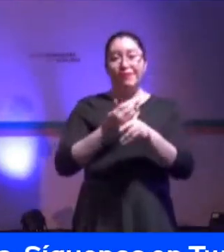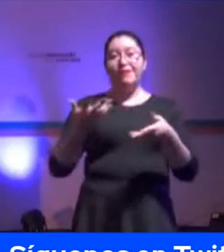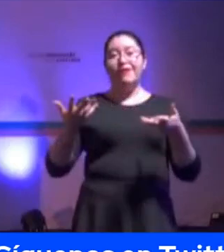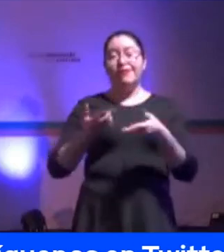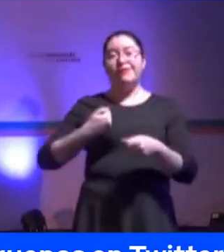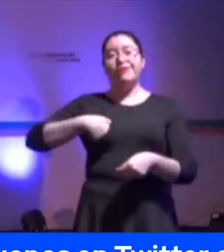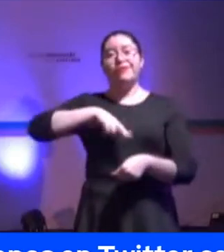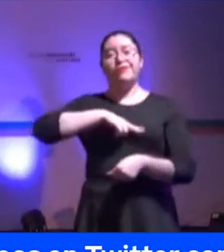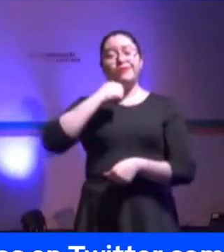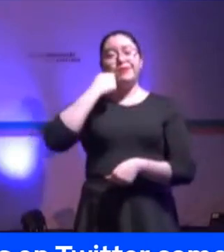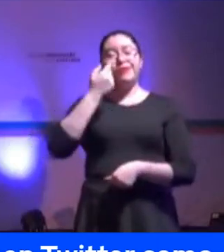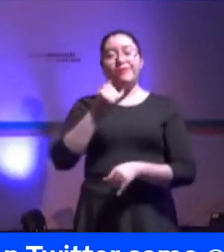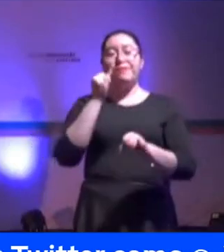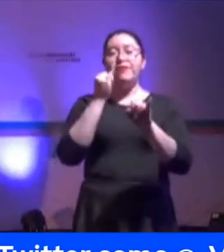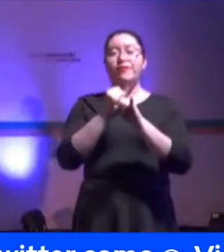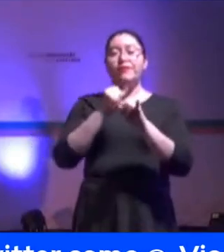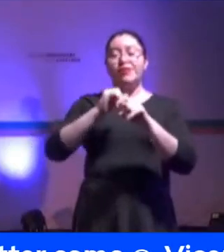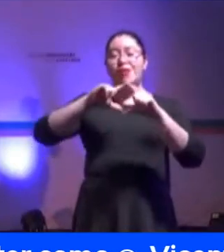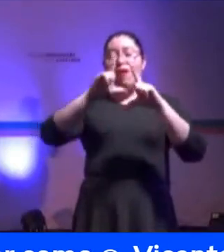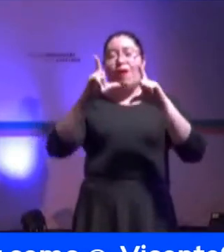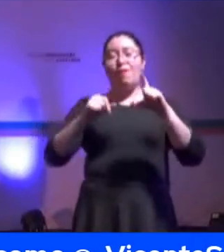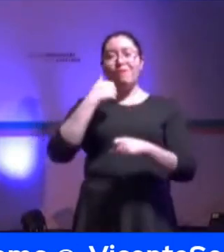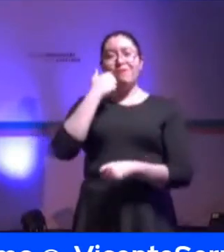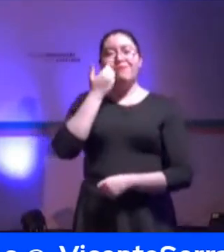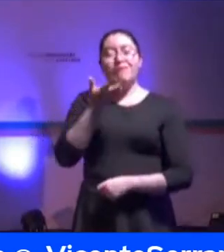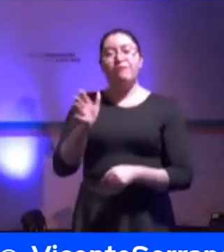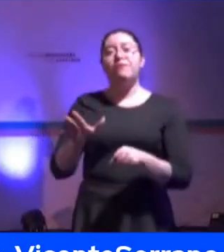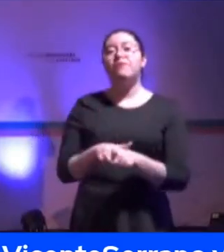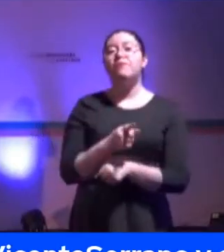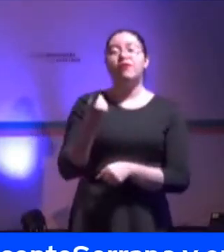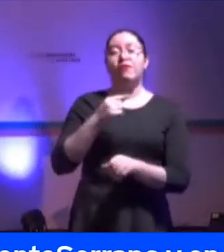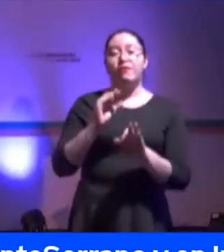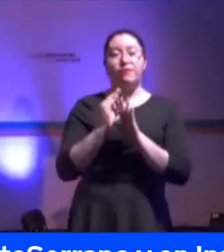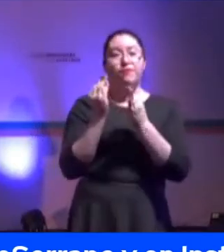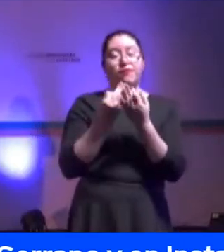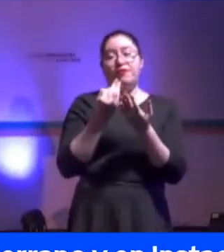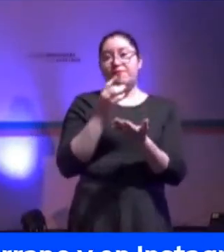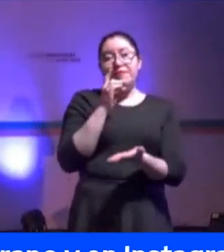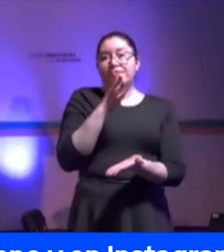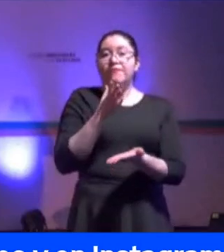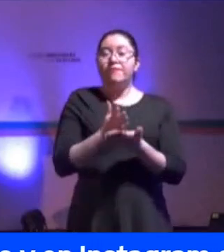queremos internet para toda la nación, porque es la única manera